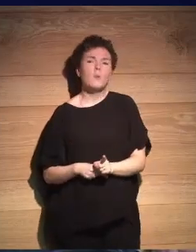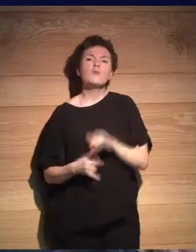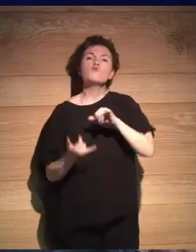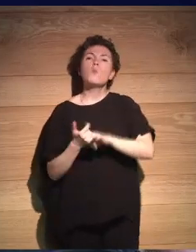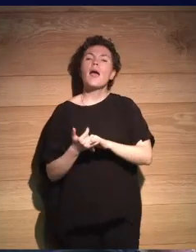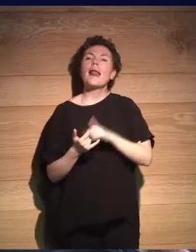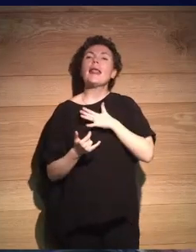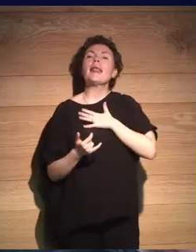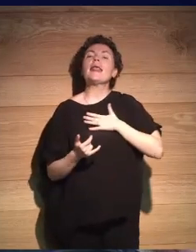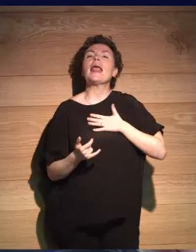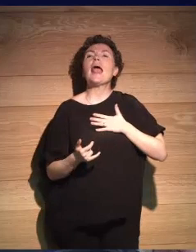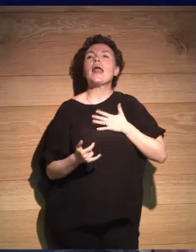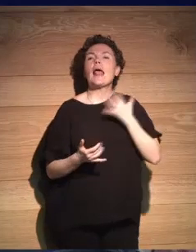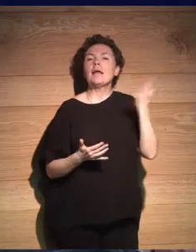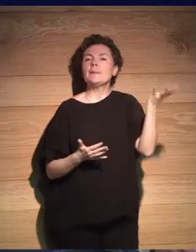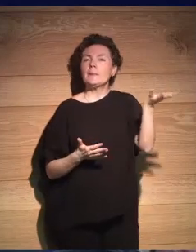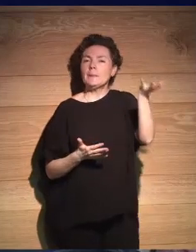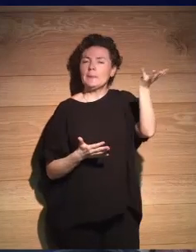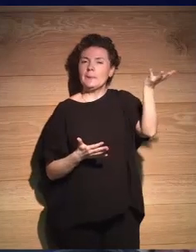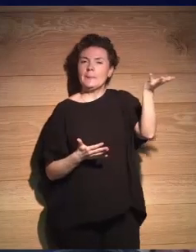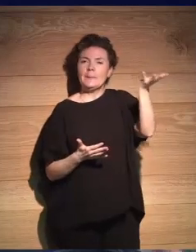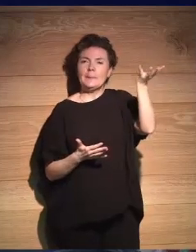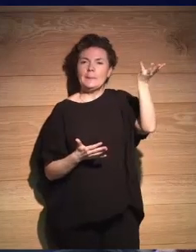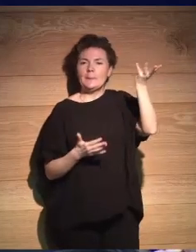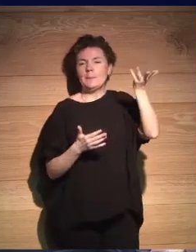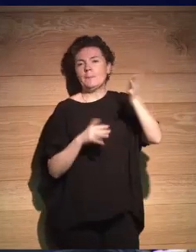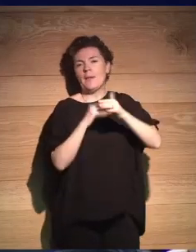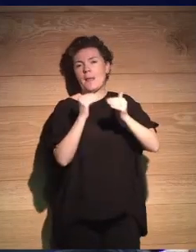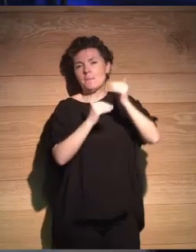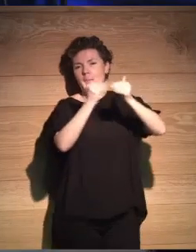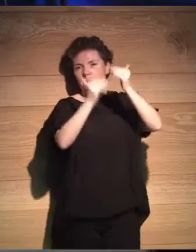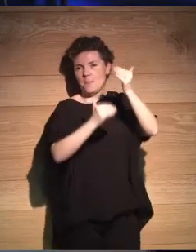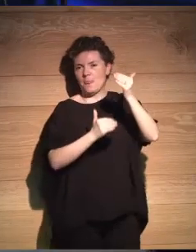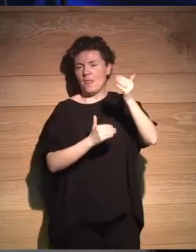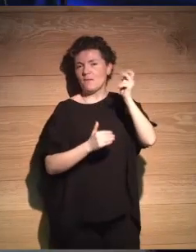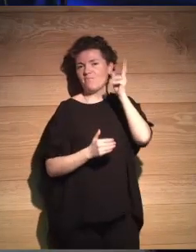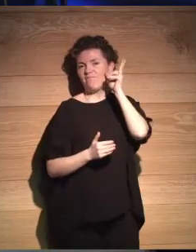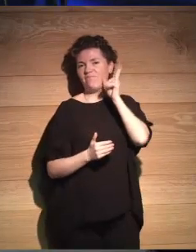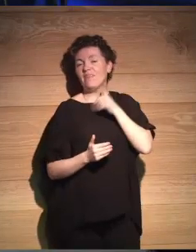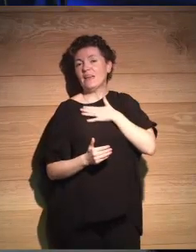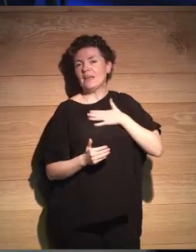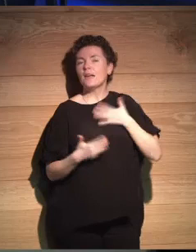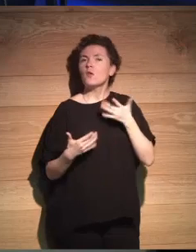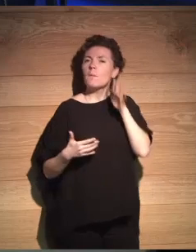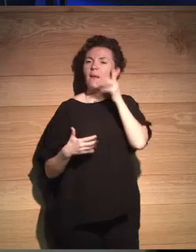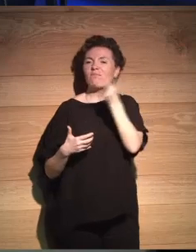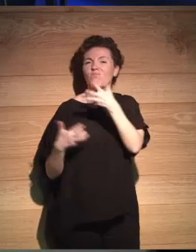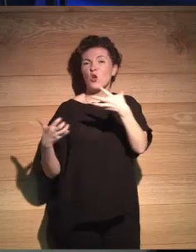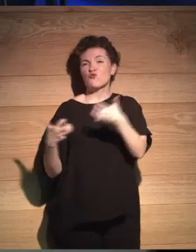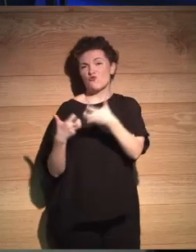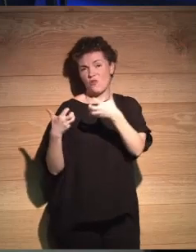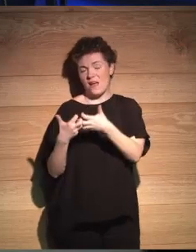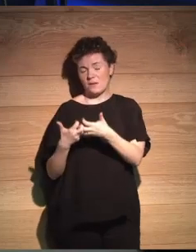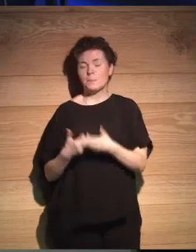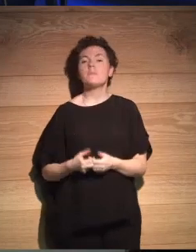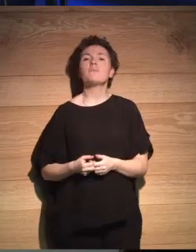más aspiraciones, digamos, sociales o de estatus, con lo cual yo creo que chocaban y tal.